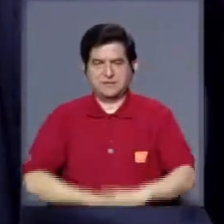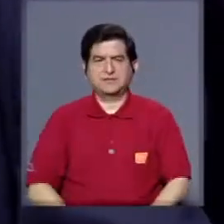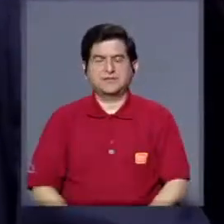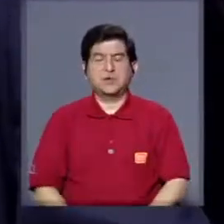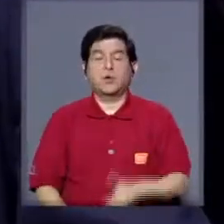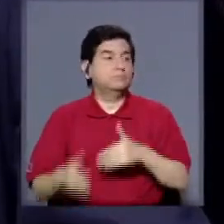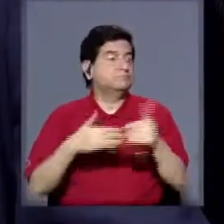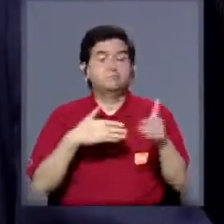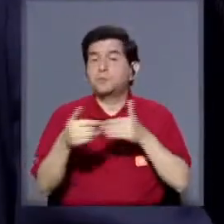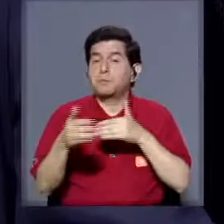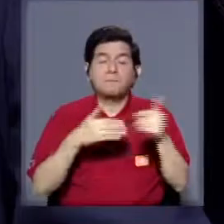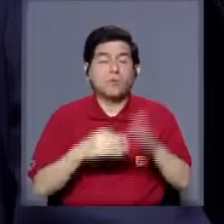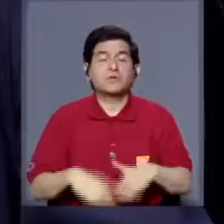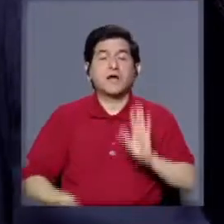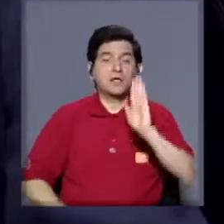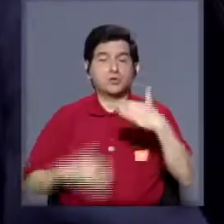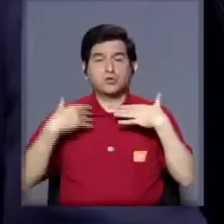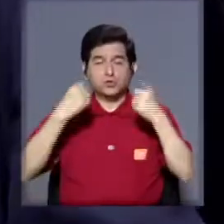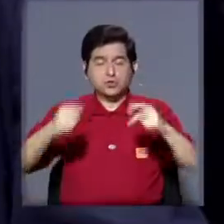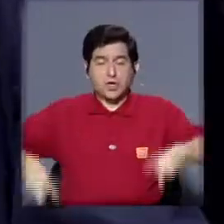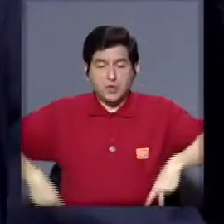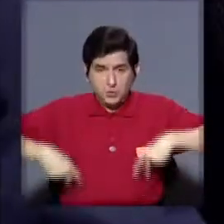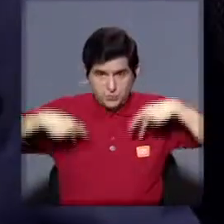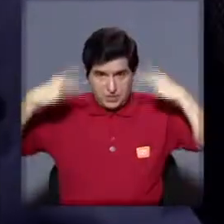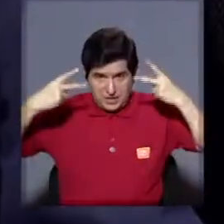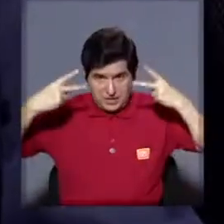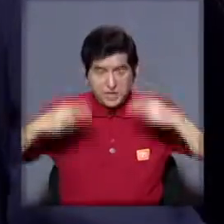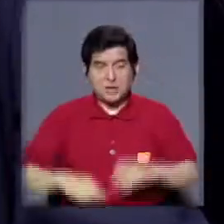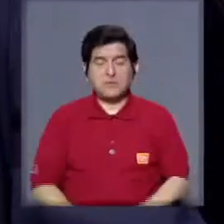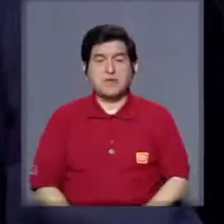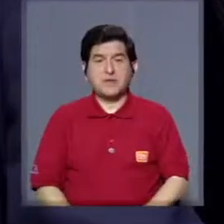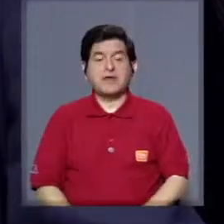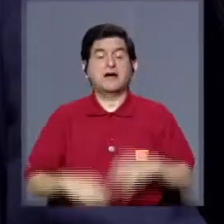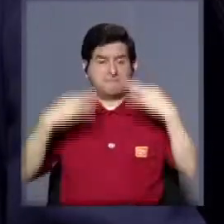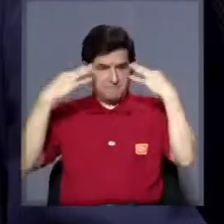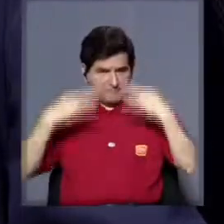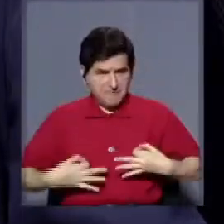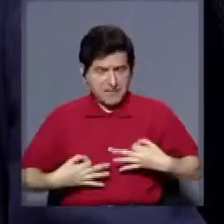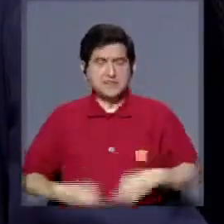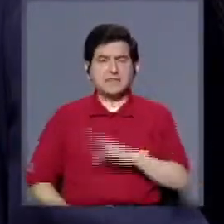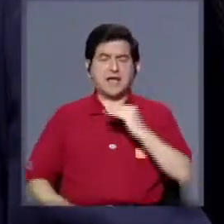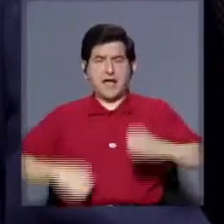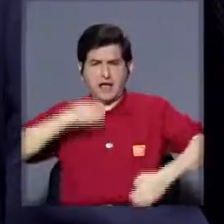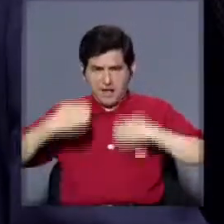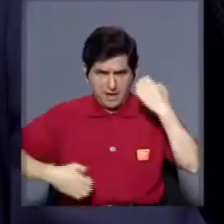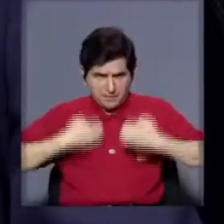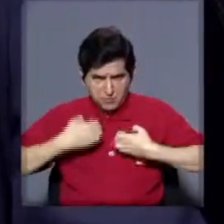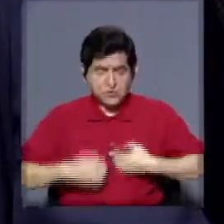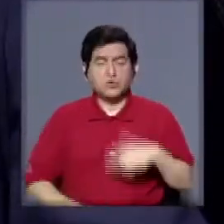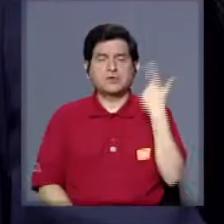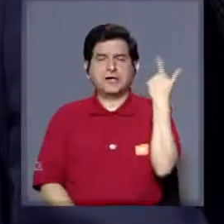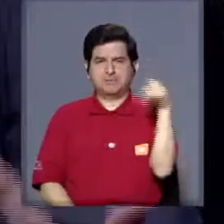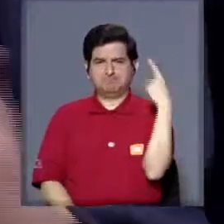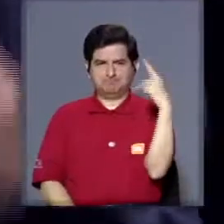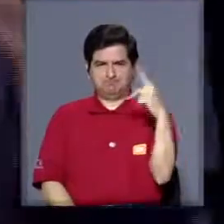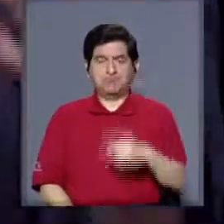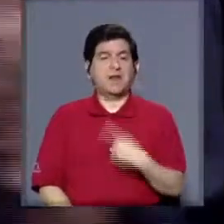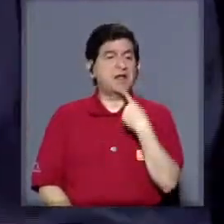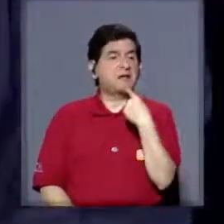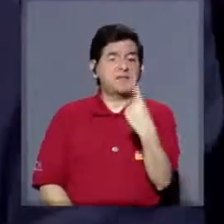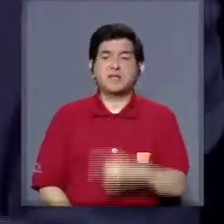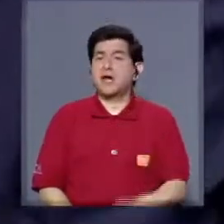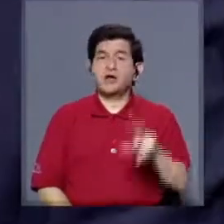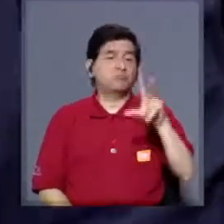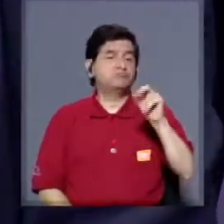a pesar de que su salud y su vida tanto física como emocional estaba en riesgo le dijeron